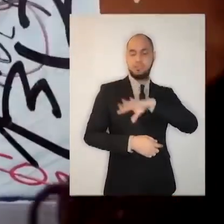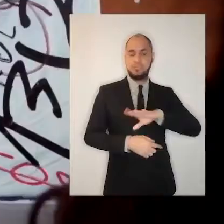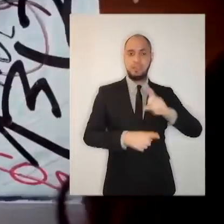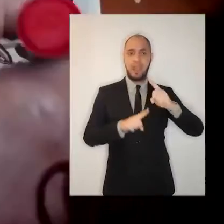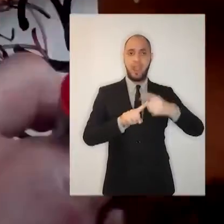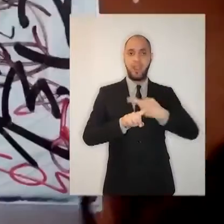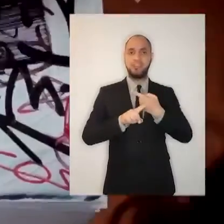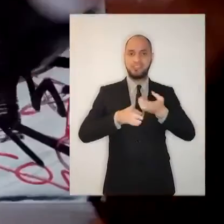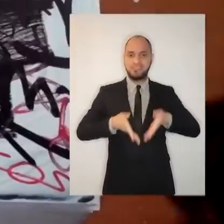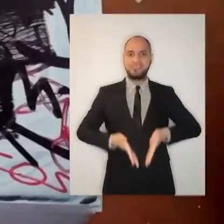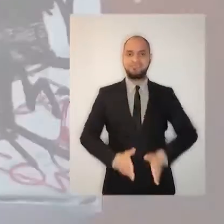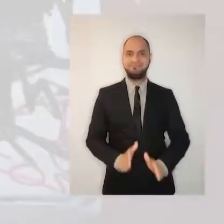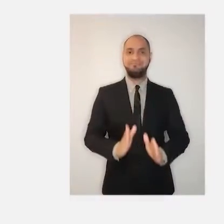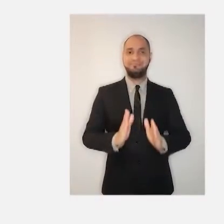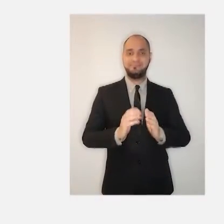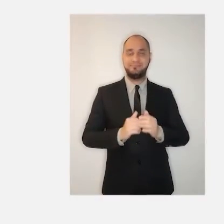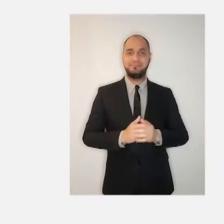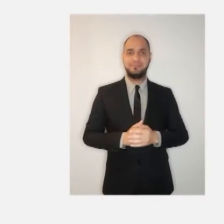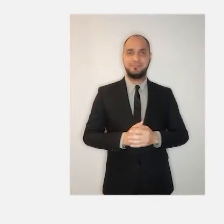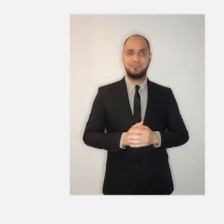refundacional.